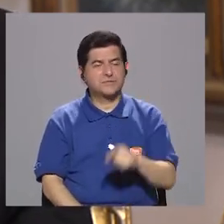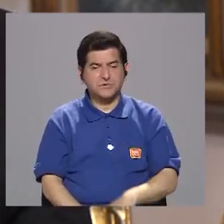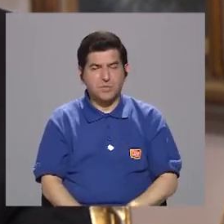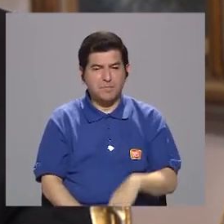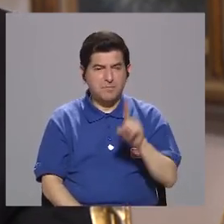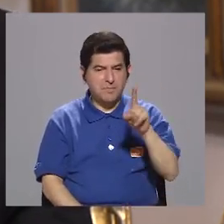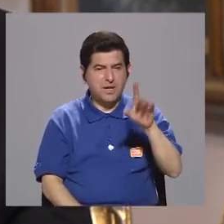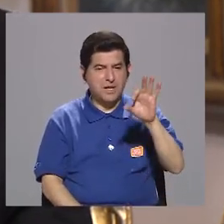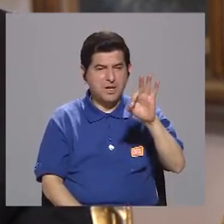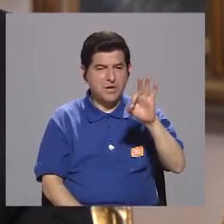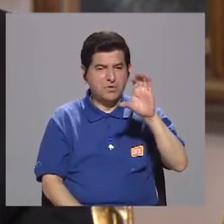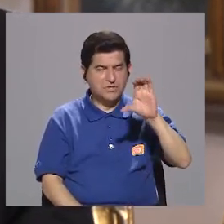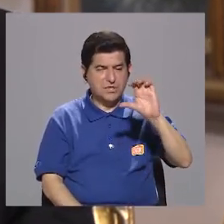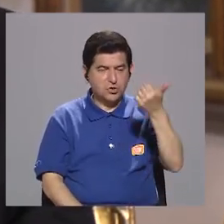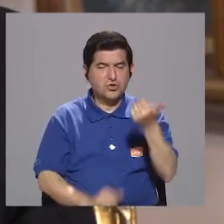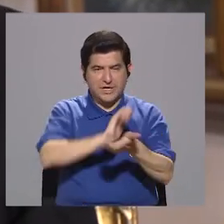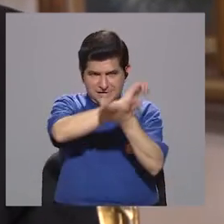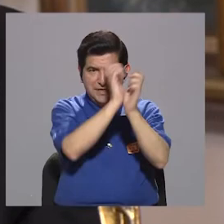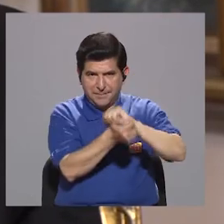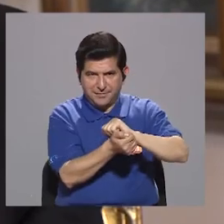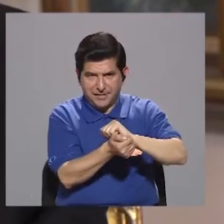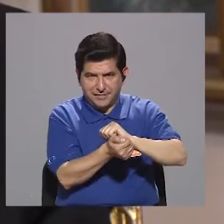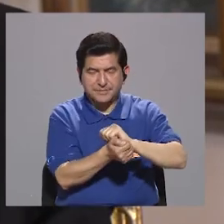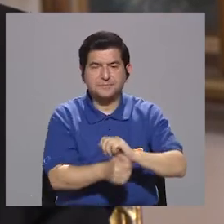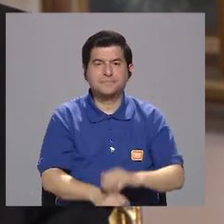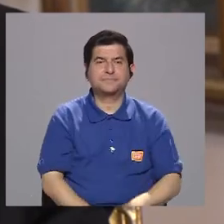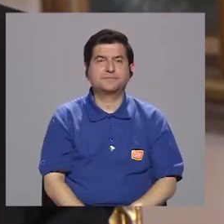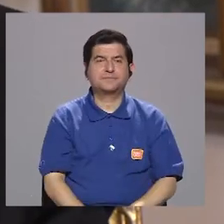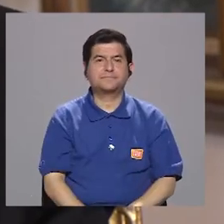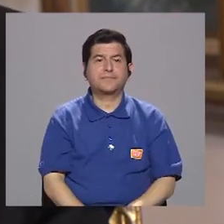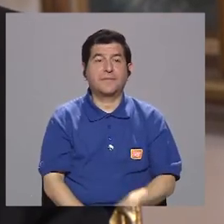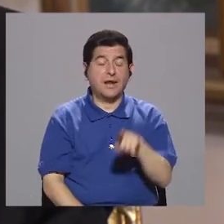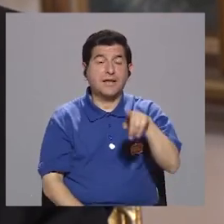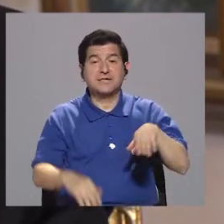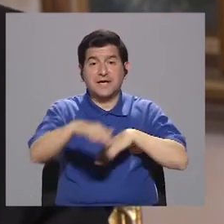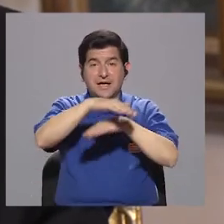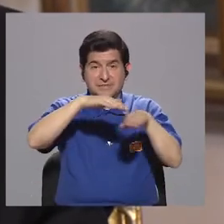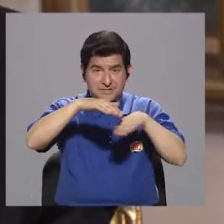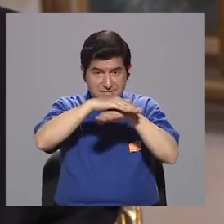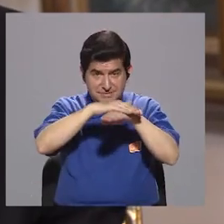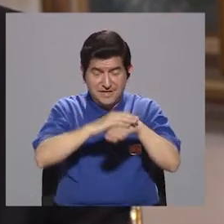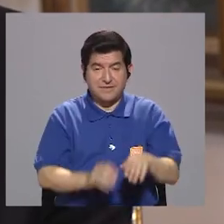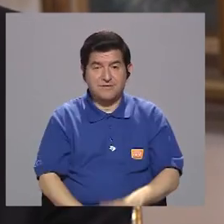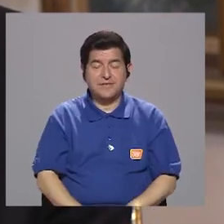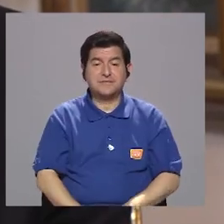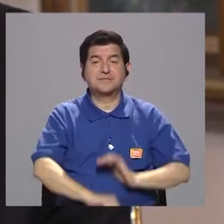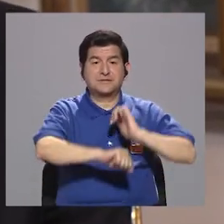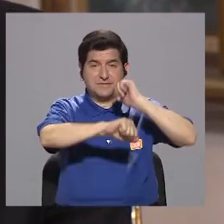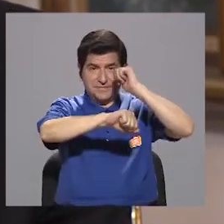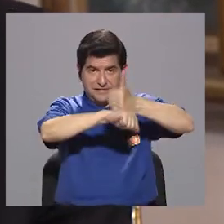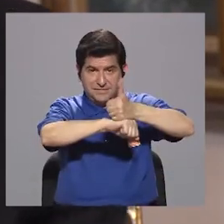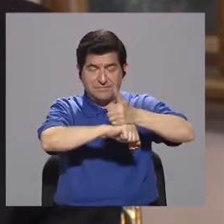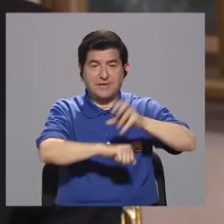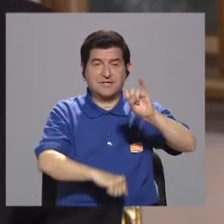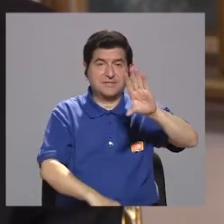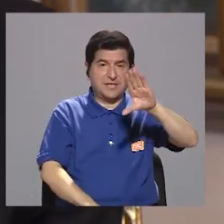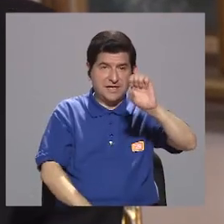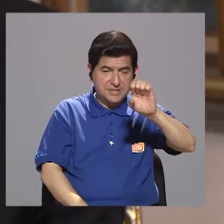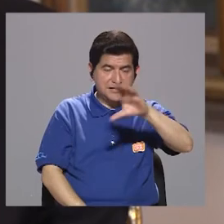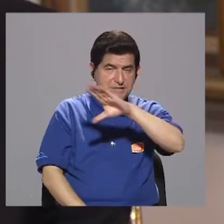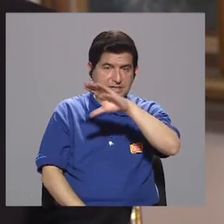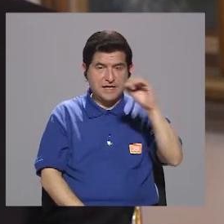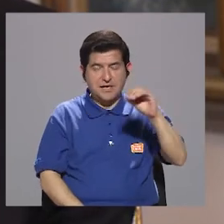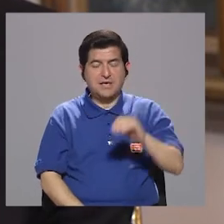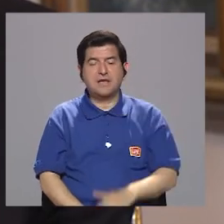de 1910, es el bastión sobre el cual se basa el ICE y